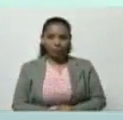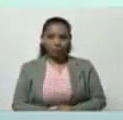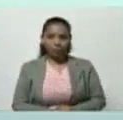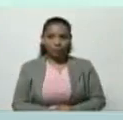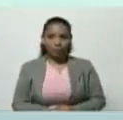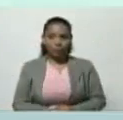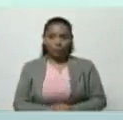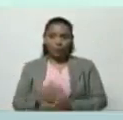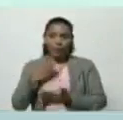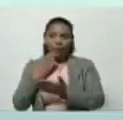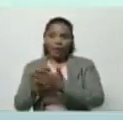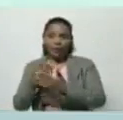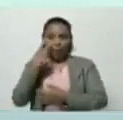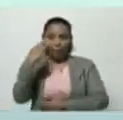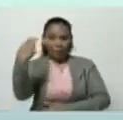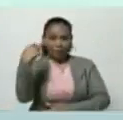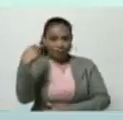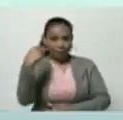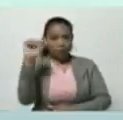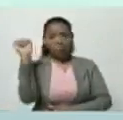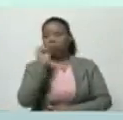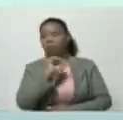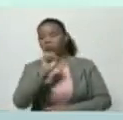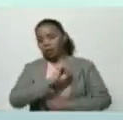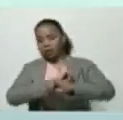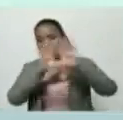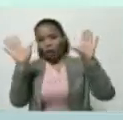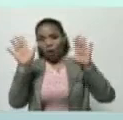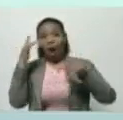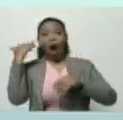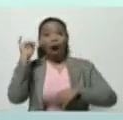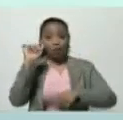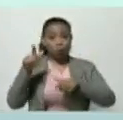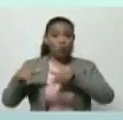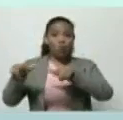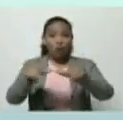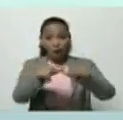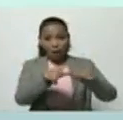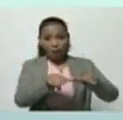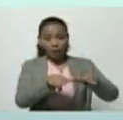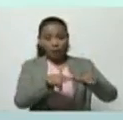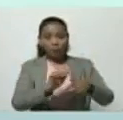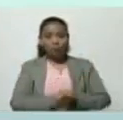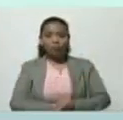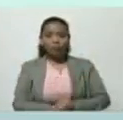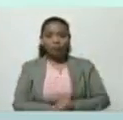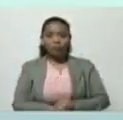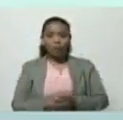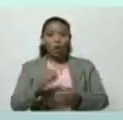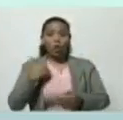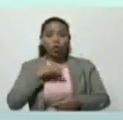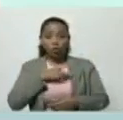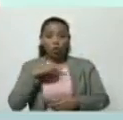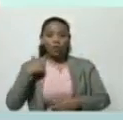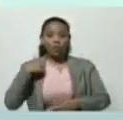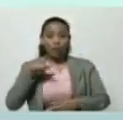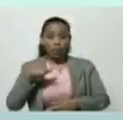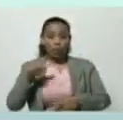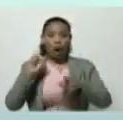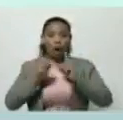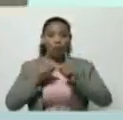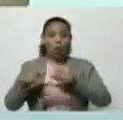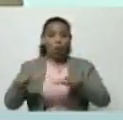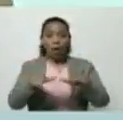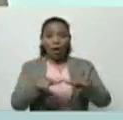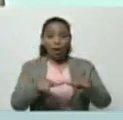Gracias, Luis. Mira, sí, claro, hay lugares, nosotros llamamos espacios vacíos, ¿no?